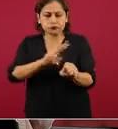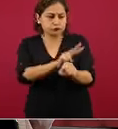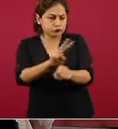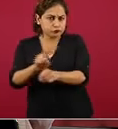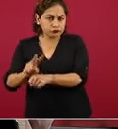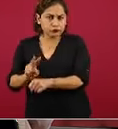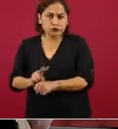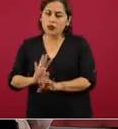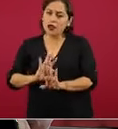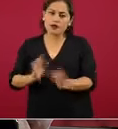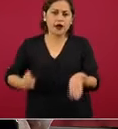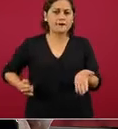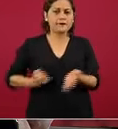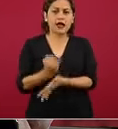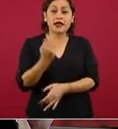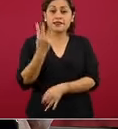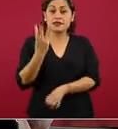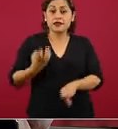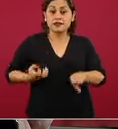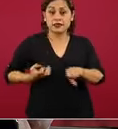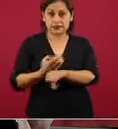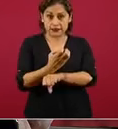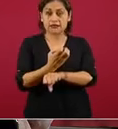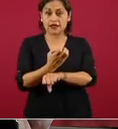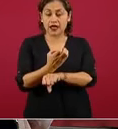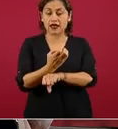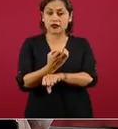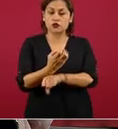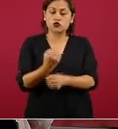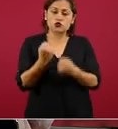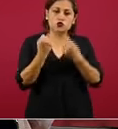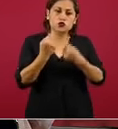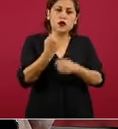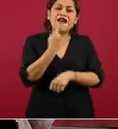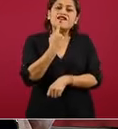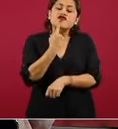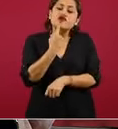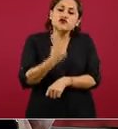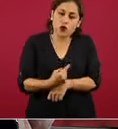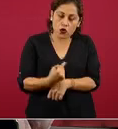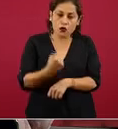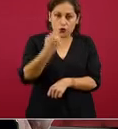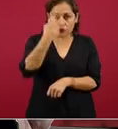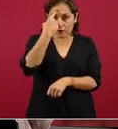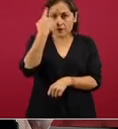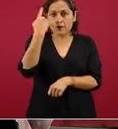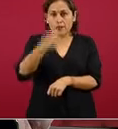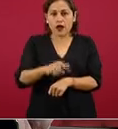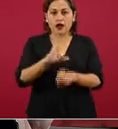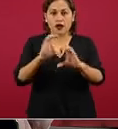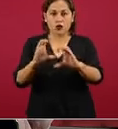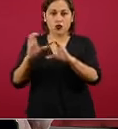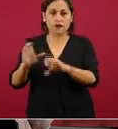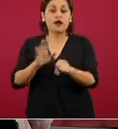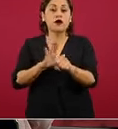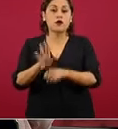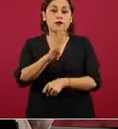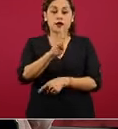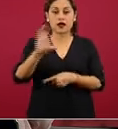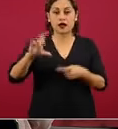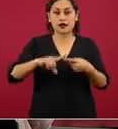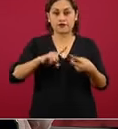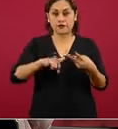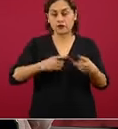entidades federativas que se clasificaron en este nivel máximo de rojo: Baja California, Estado de México y Ciudad